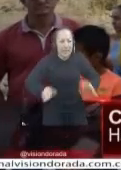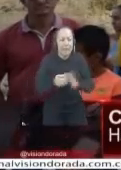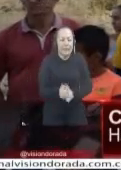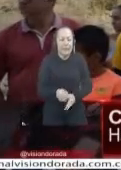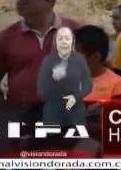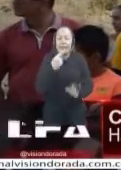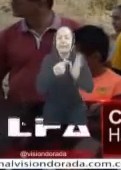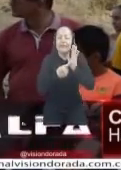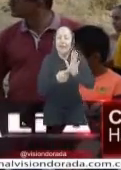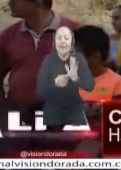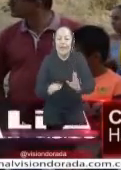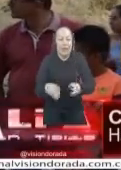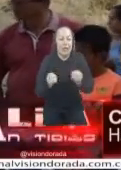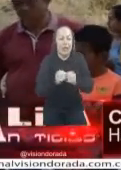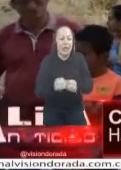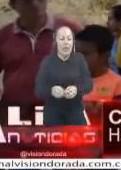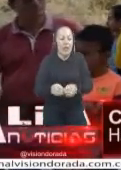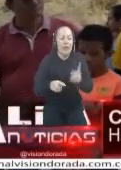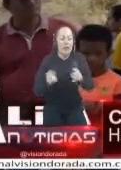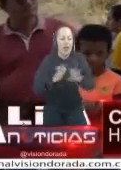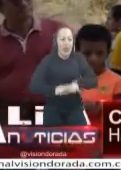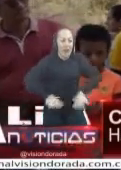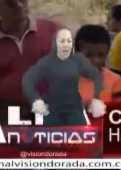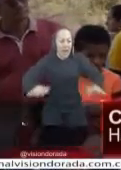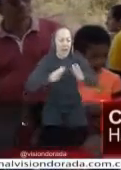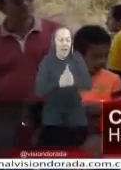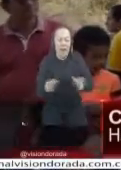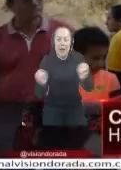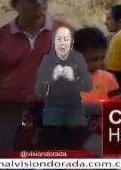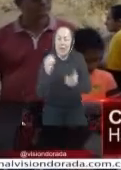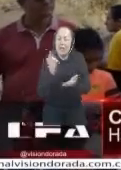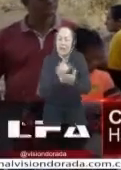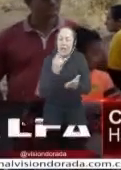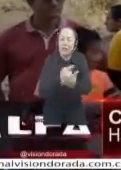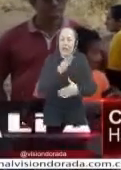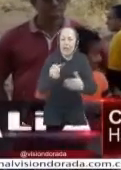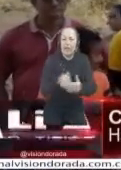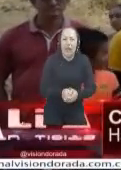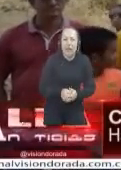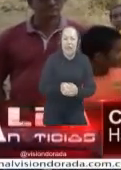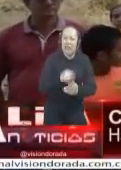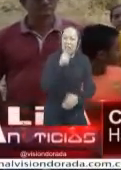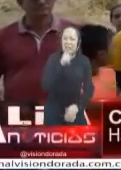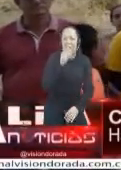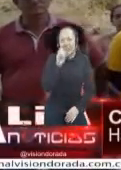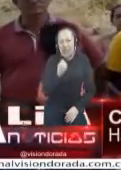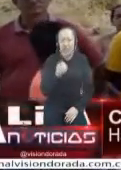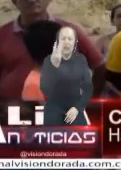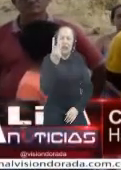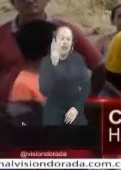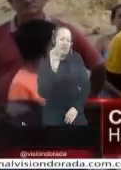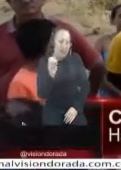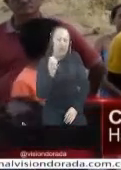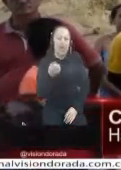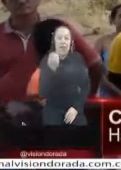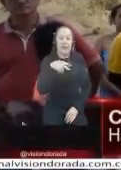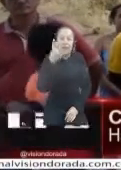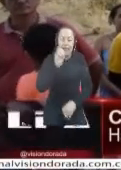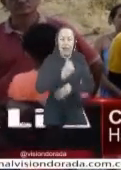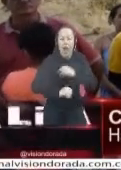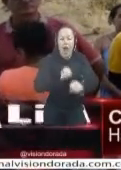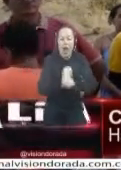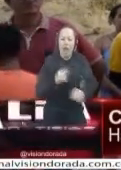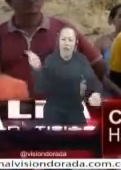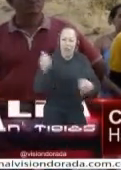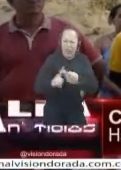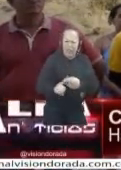parte de los suelos que hemos estado utilizando por 60, por 30 y por 17 años, no